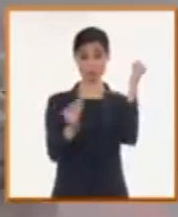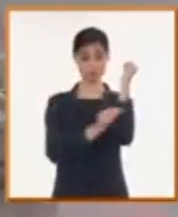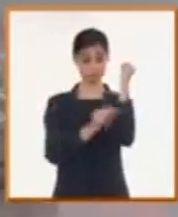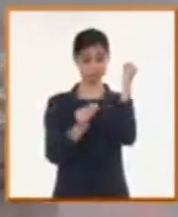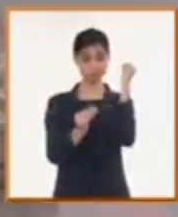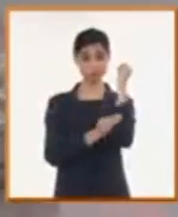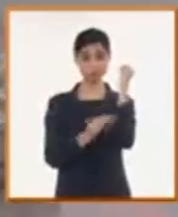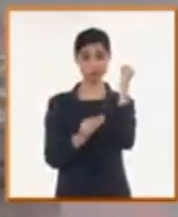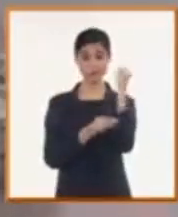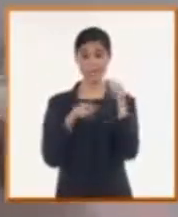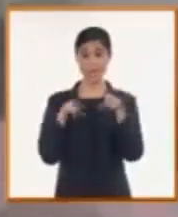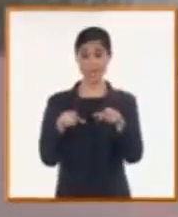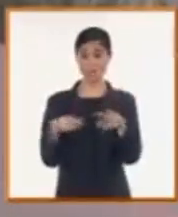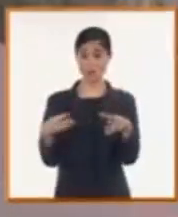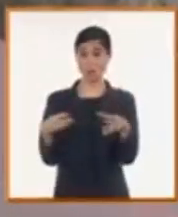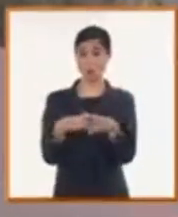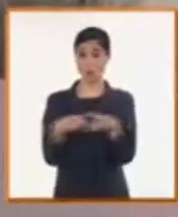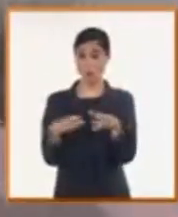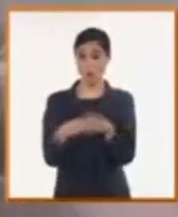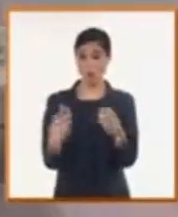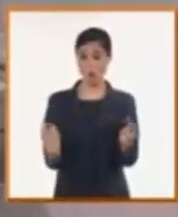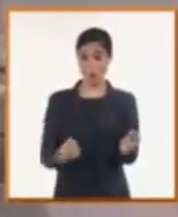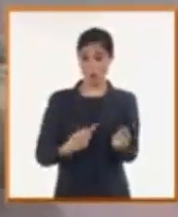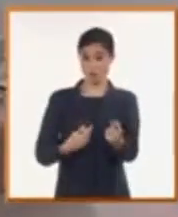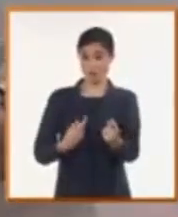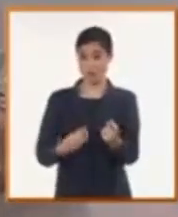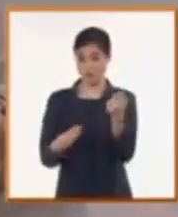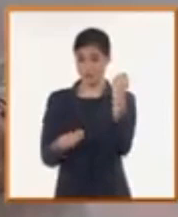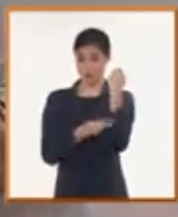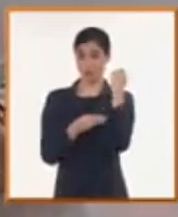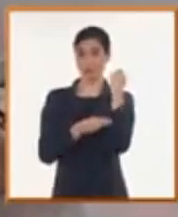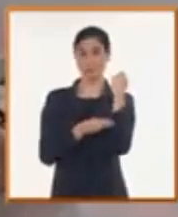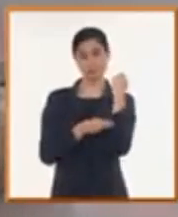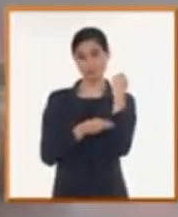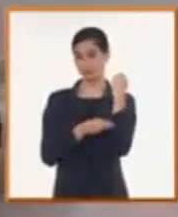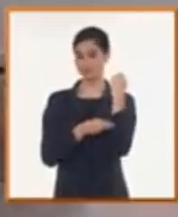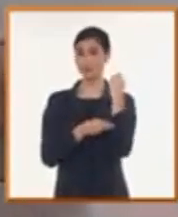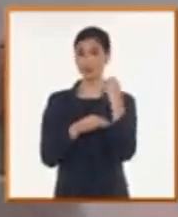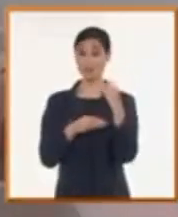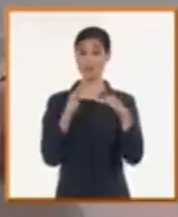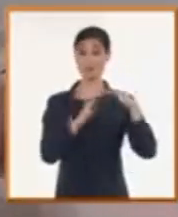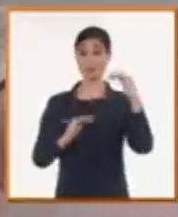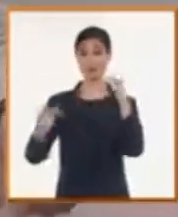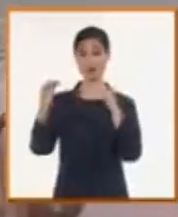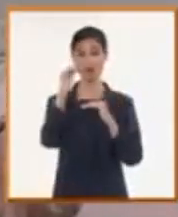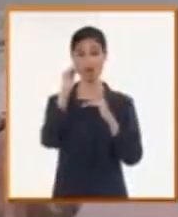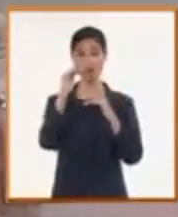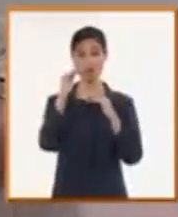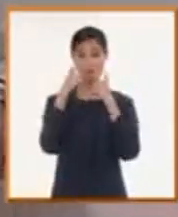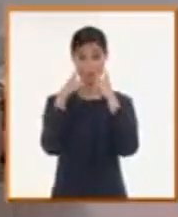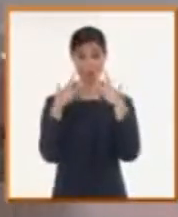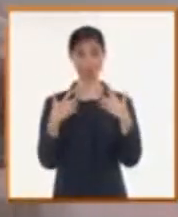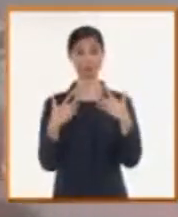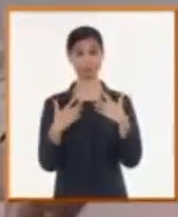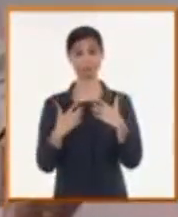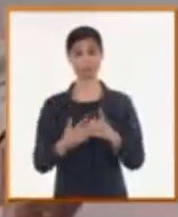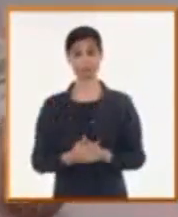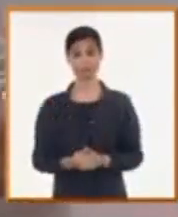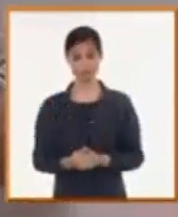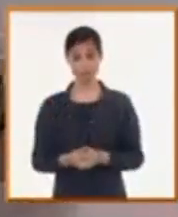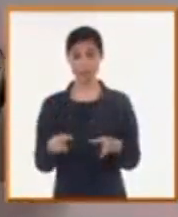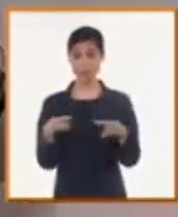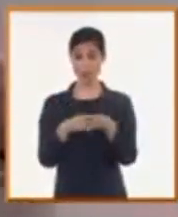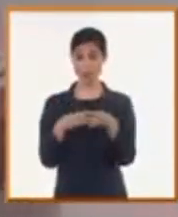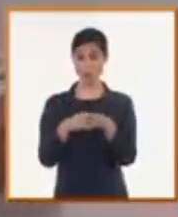de mucha influencia en el África Austral, porque ellos han controlado situaciones que se han dado en otros lugares, que los han llamado y ellos han